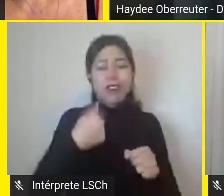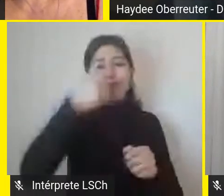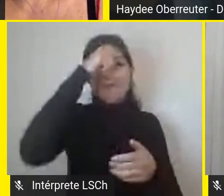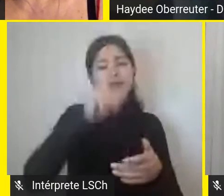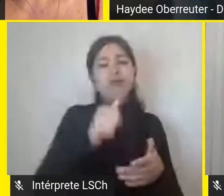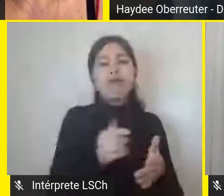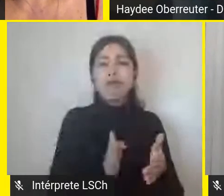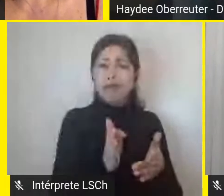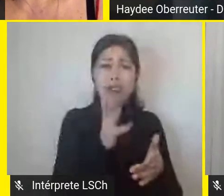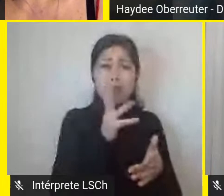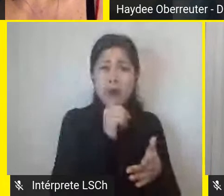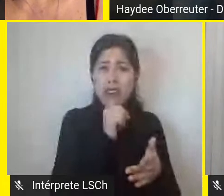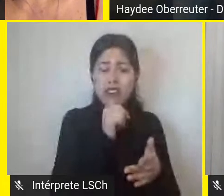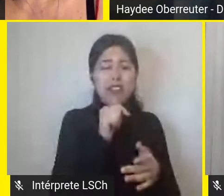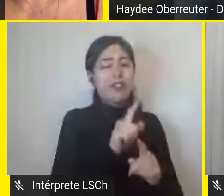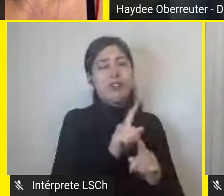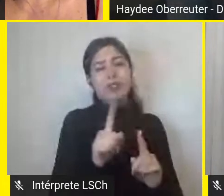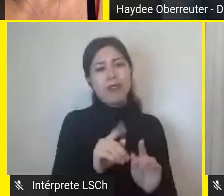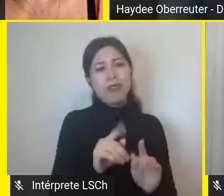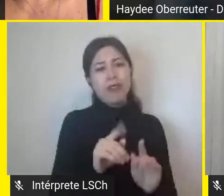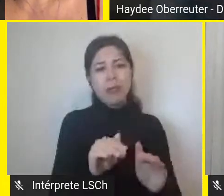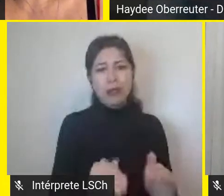¿Y cómo enlazan